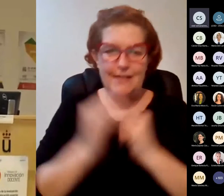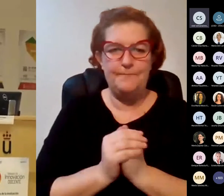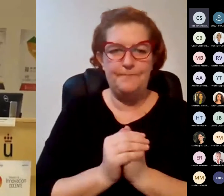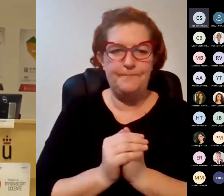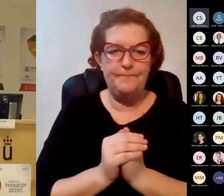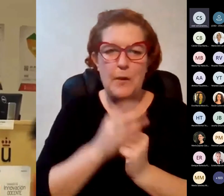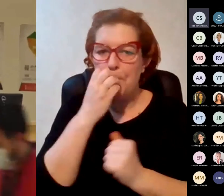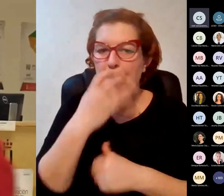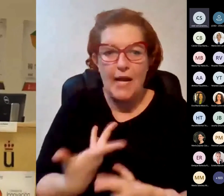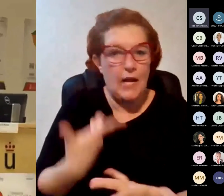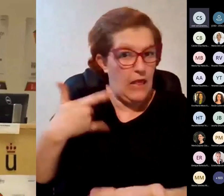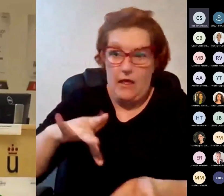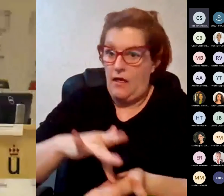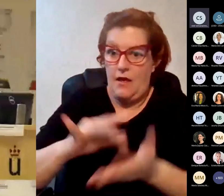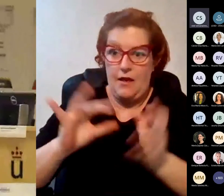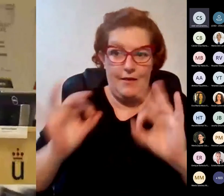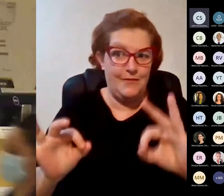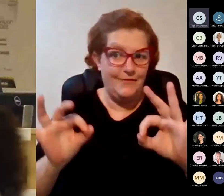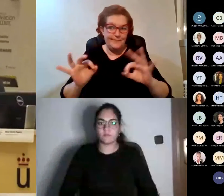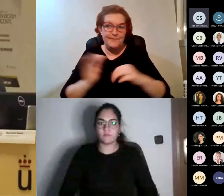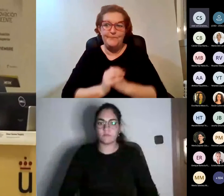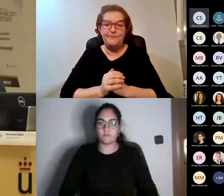pues bien ha llegado el momento